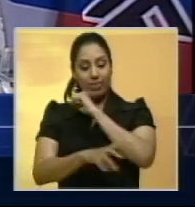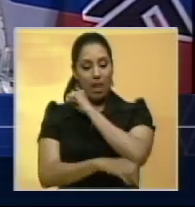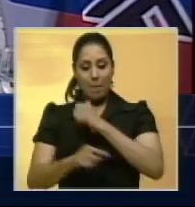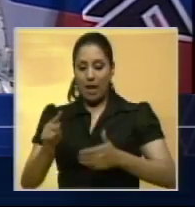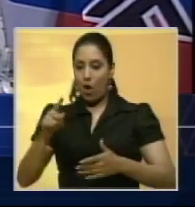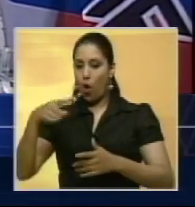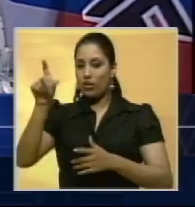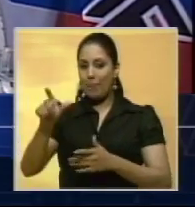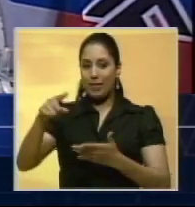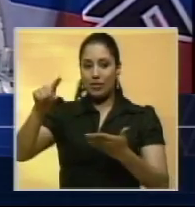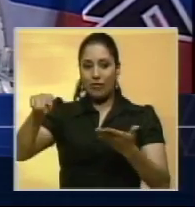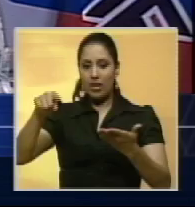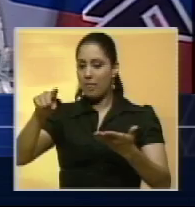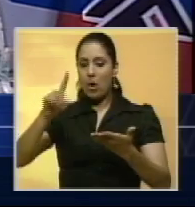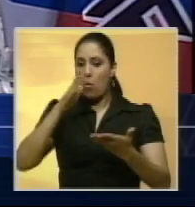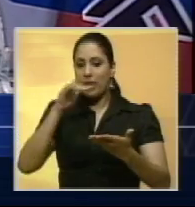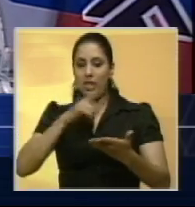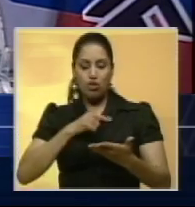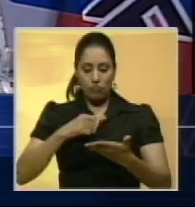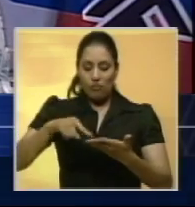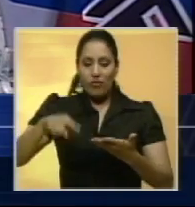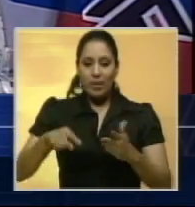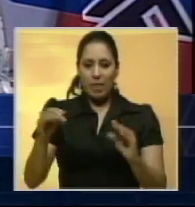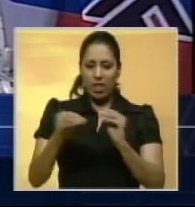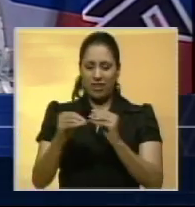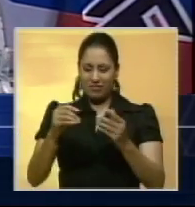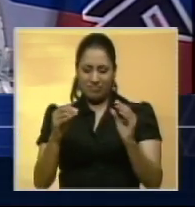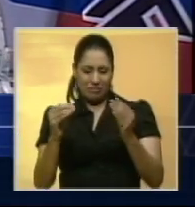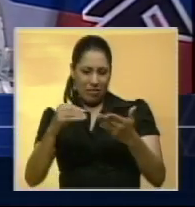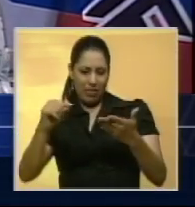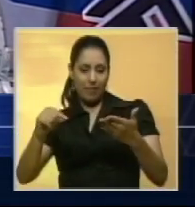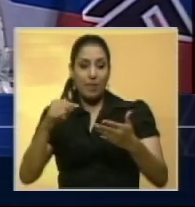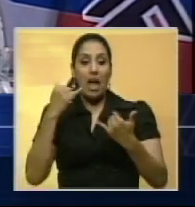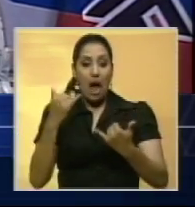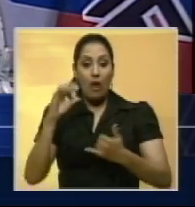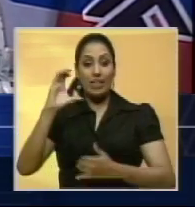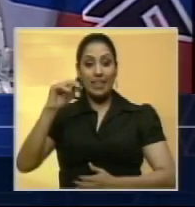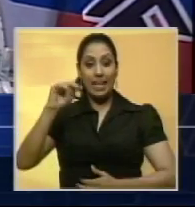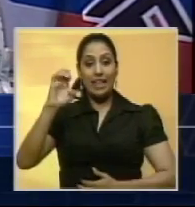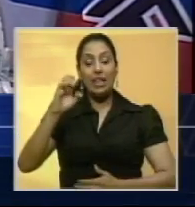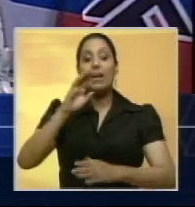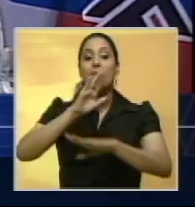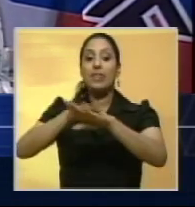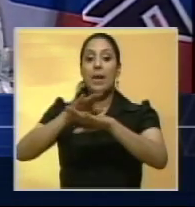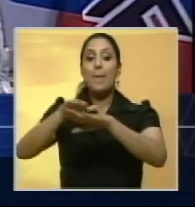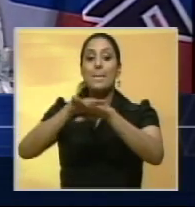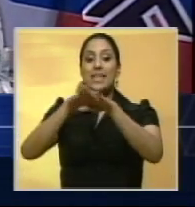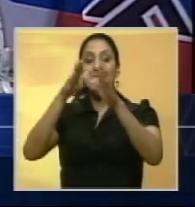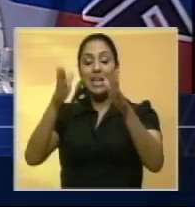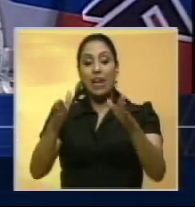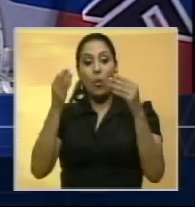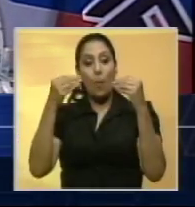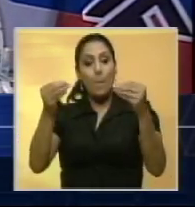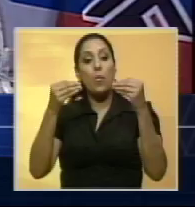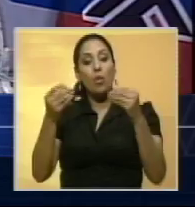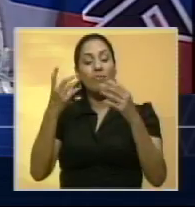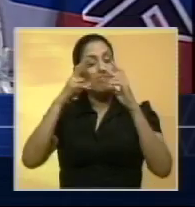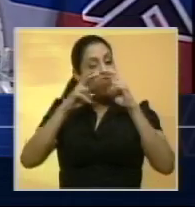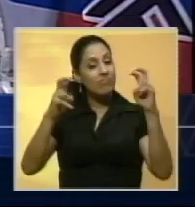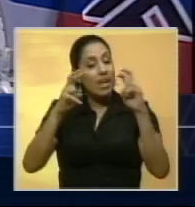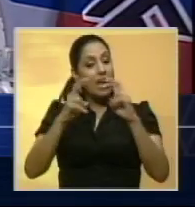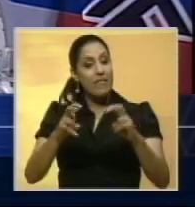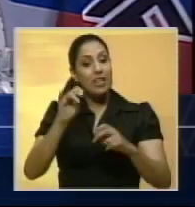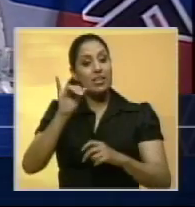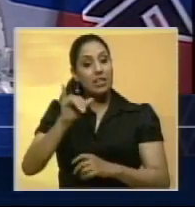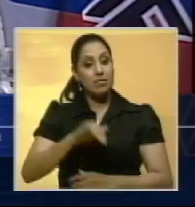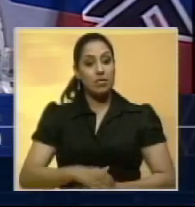identidad cometida por algunos ciudadanos, el Poder Electoral está solicitando al Ministerio Público la investigación